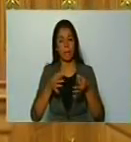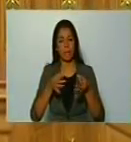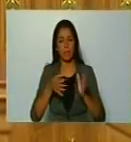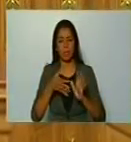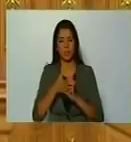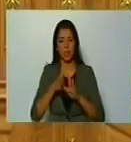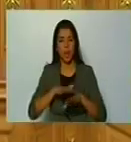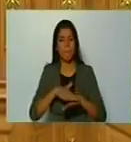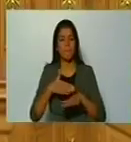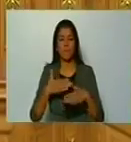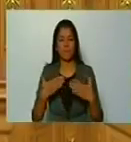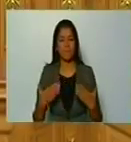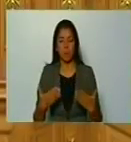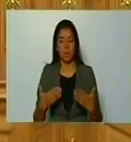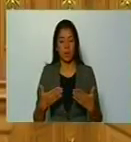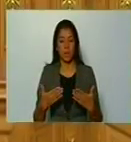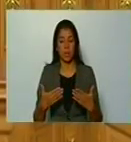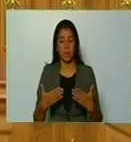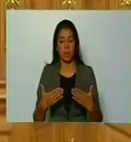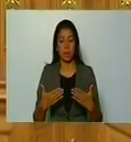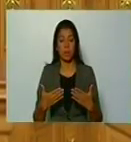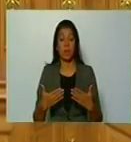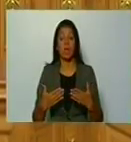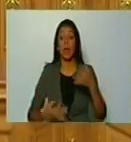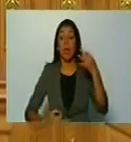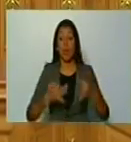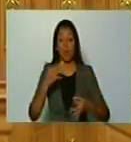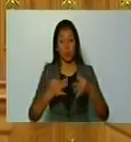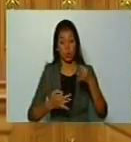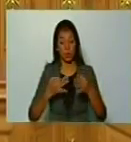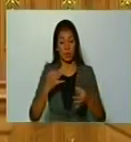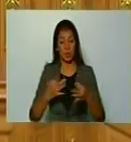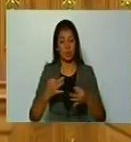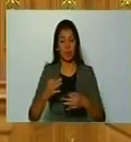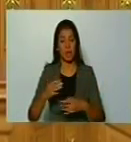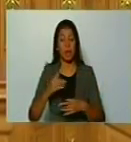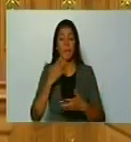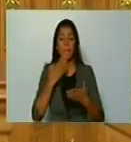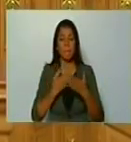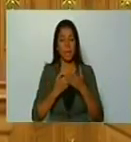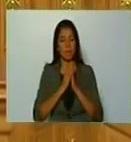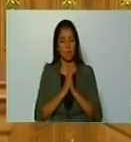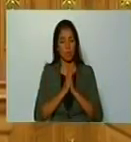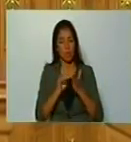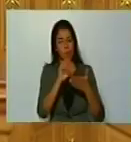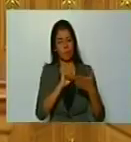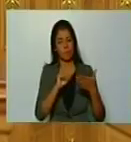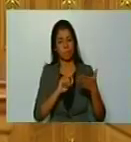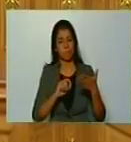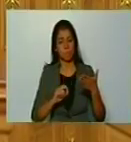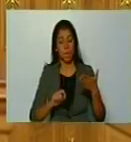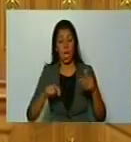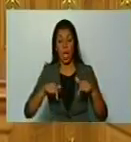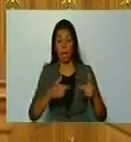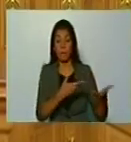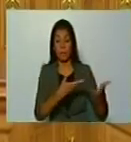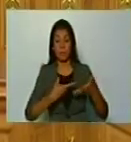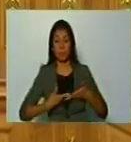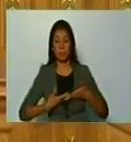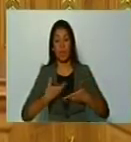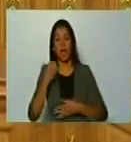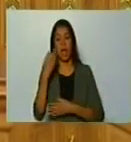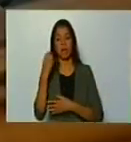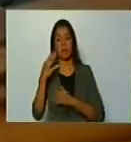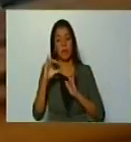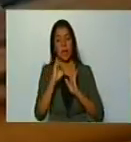las razones por las cuales actuó ante el Tribunal Supremo de Justicia a fin de solicitar que la Asamblea Nacional